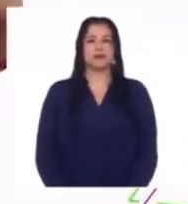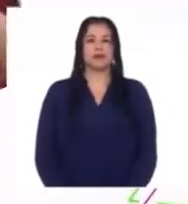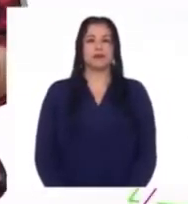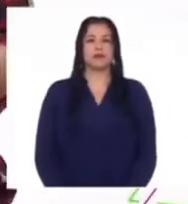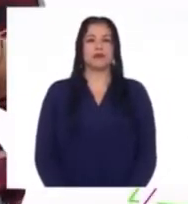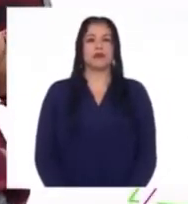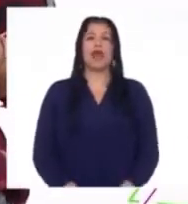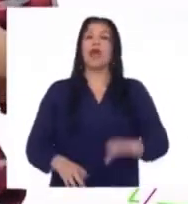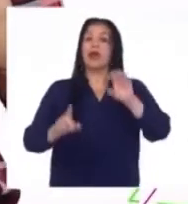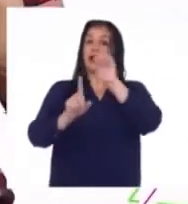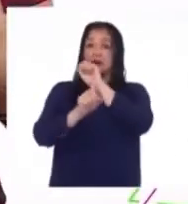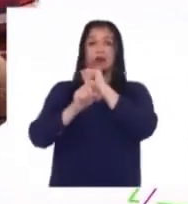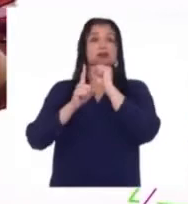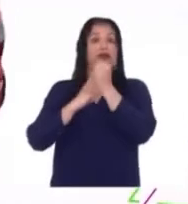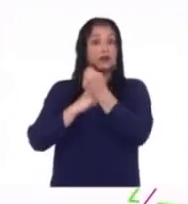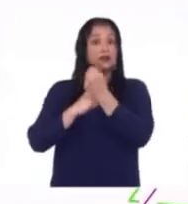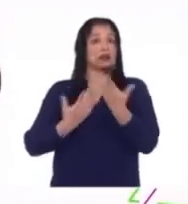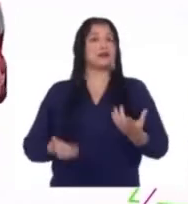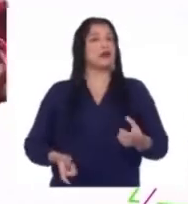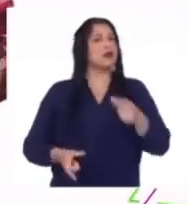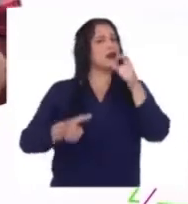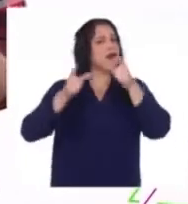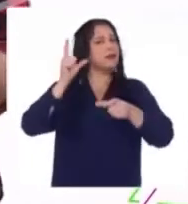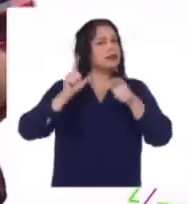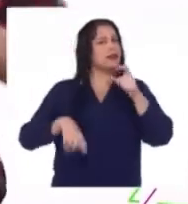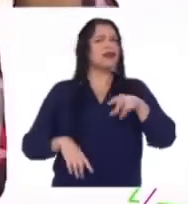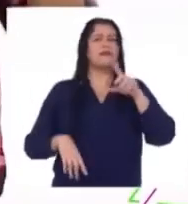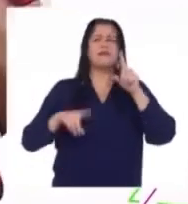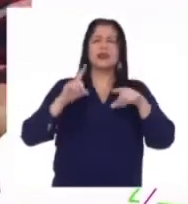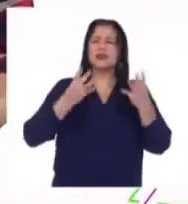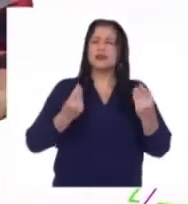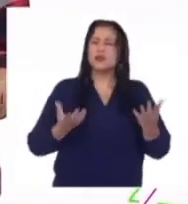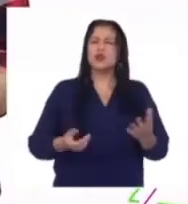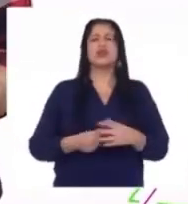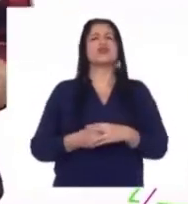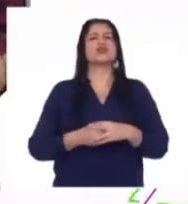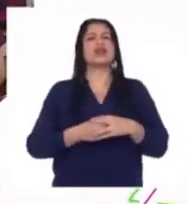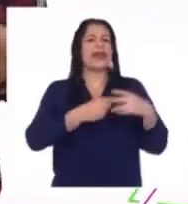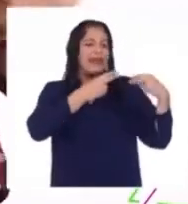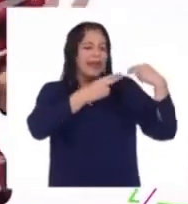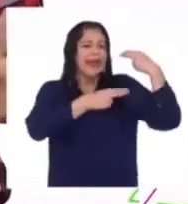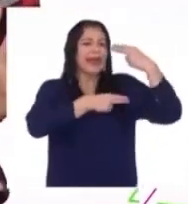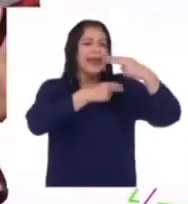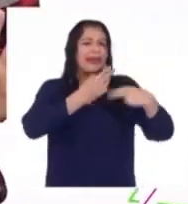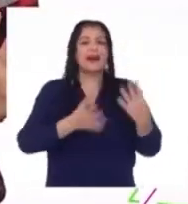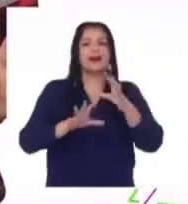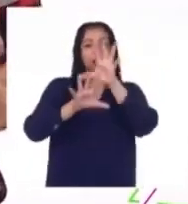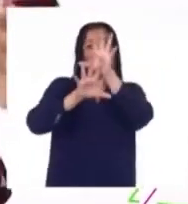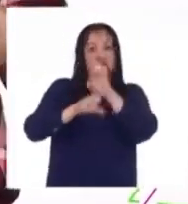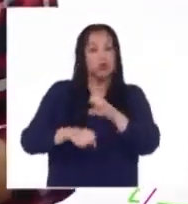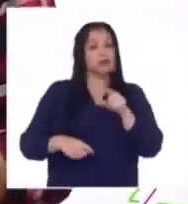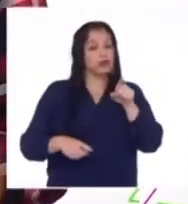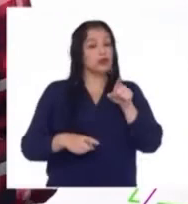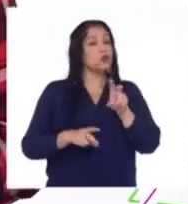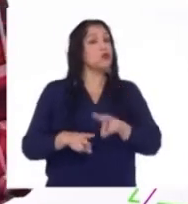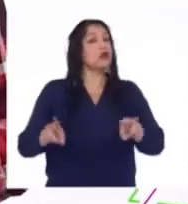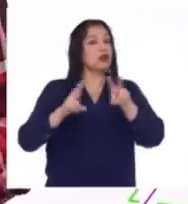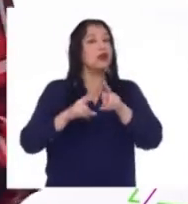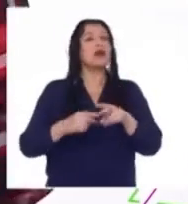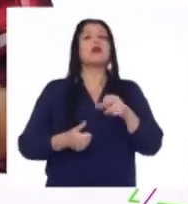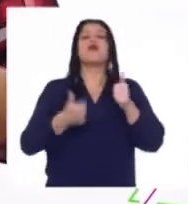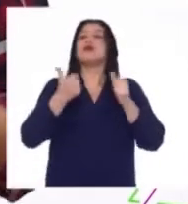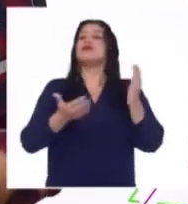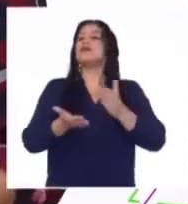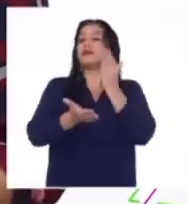En la sociedad, las personas muchas veces construyen o heredan creencias que consideran válidas. El problema